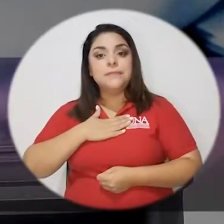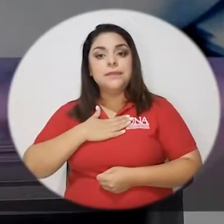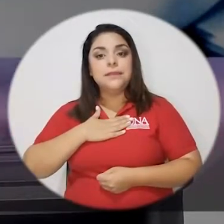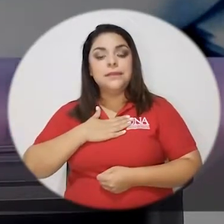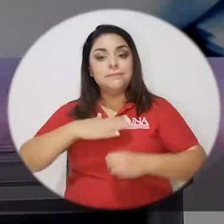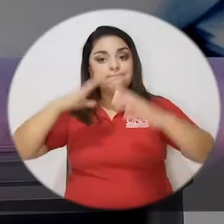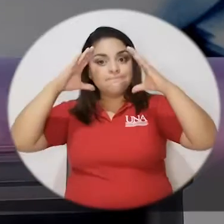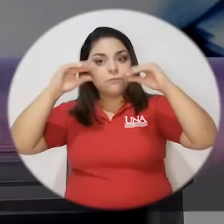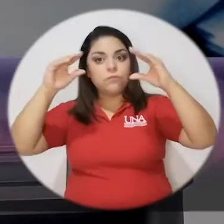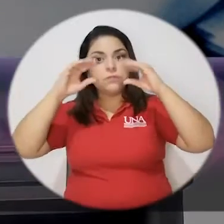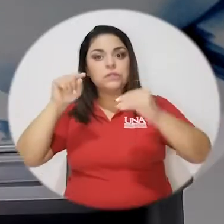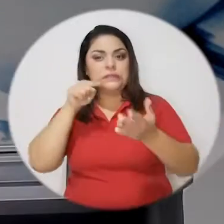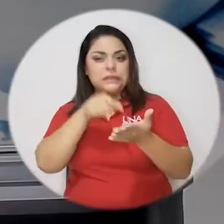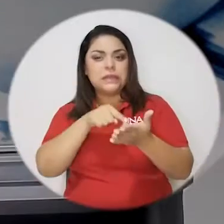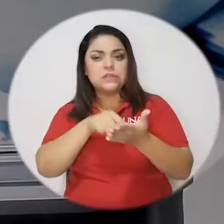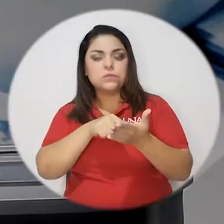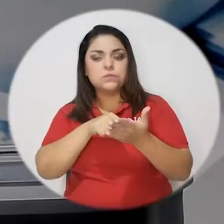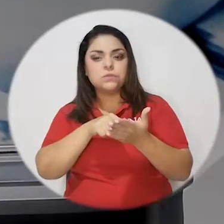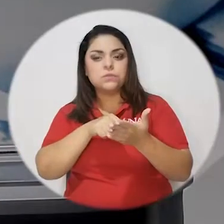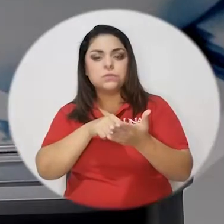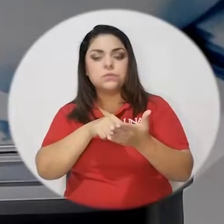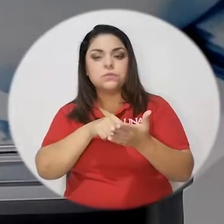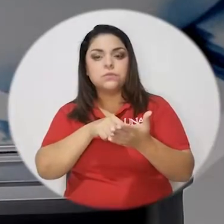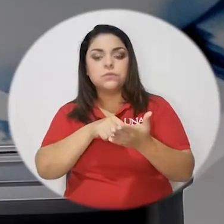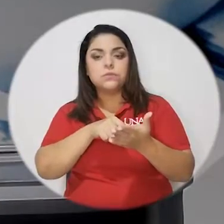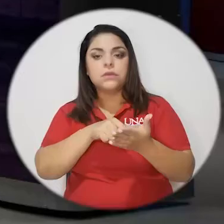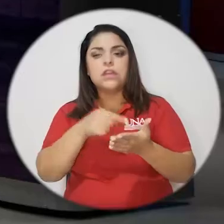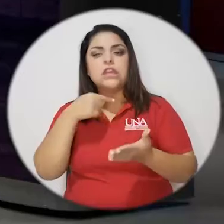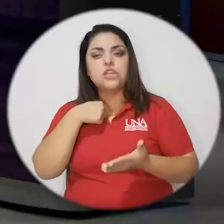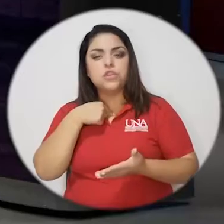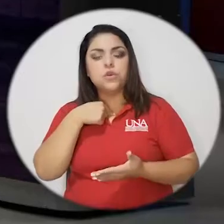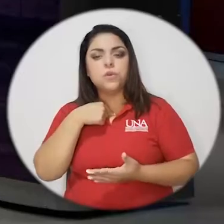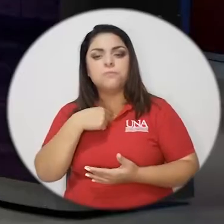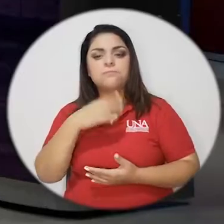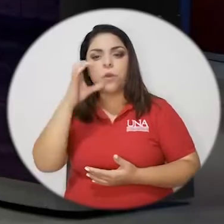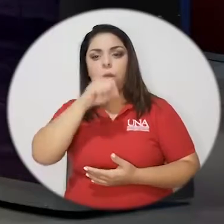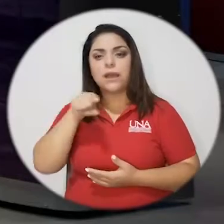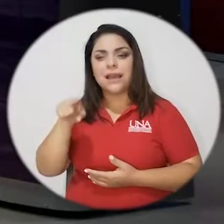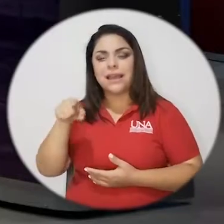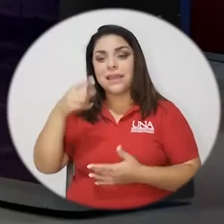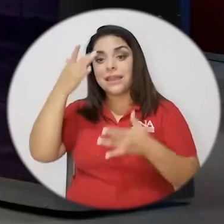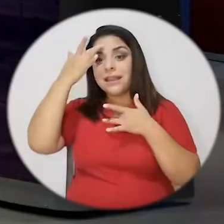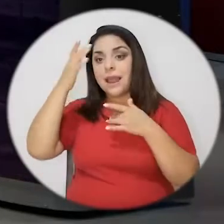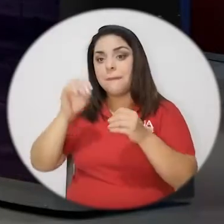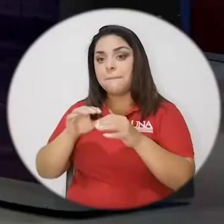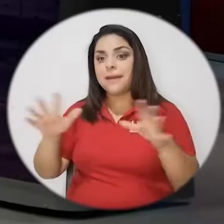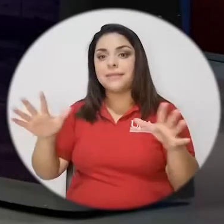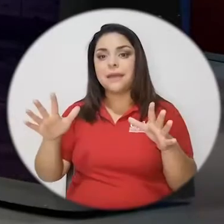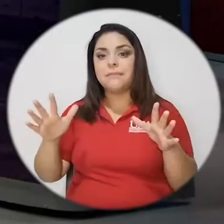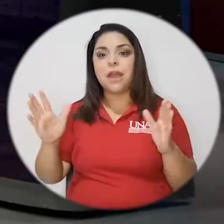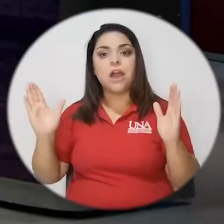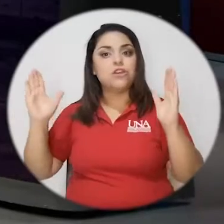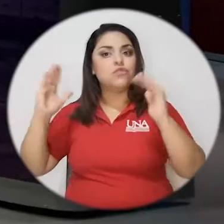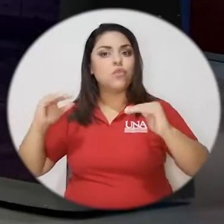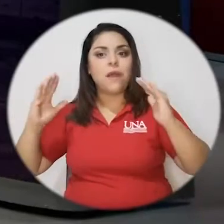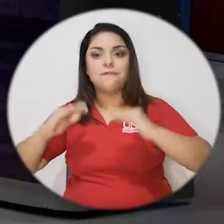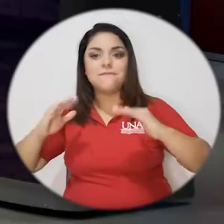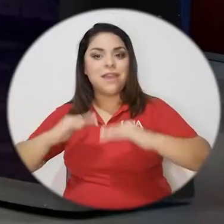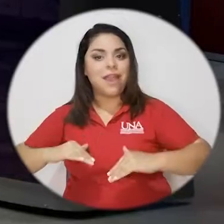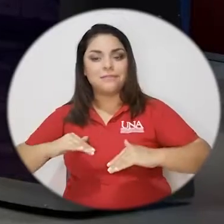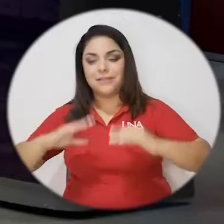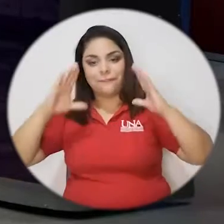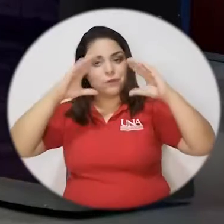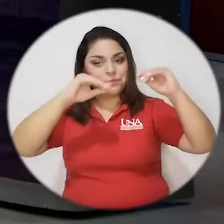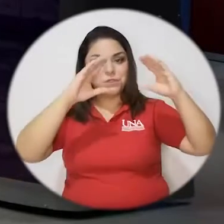son los datos, y desafortunadamente nos tomó una epidemia, nos tomó una pandemia Sí.